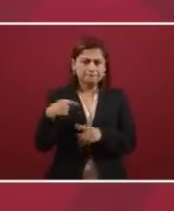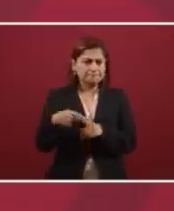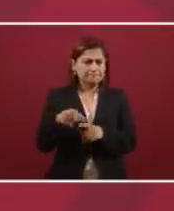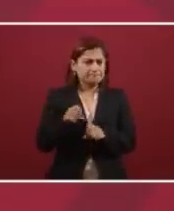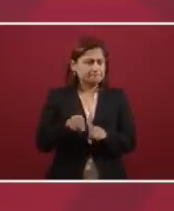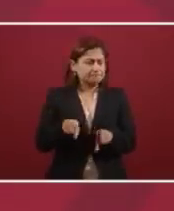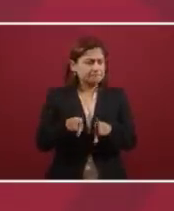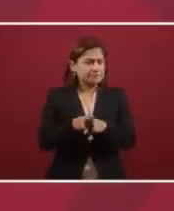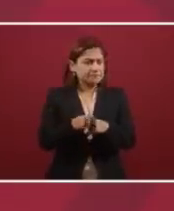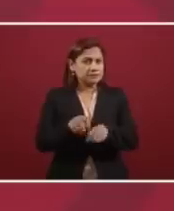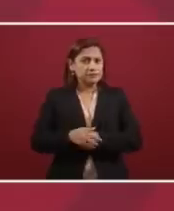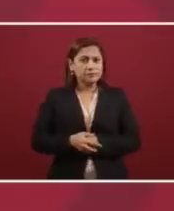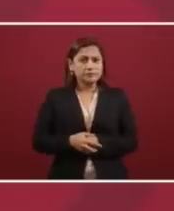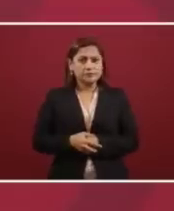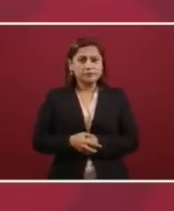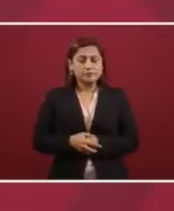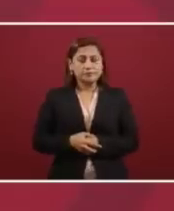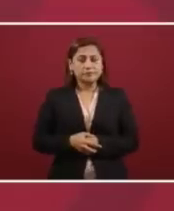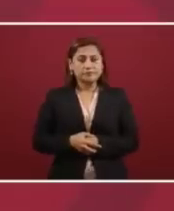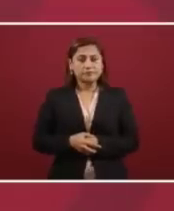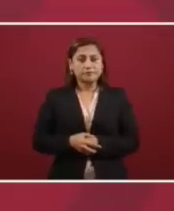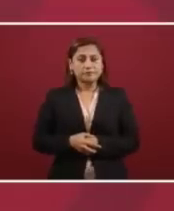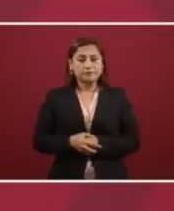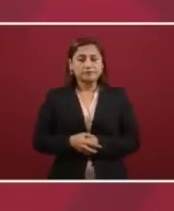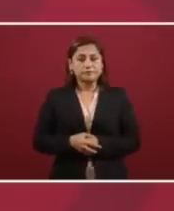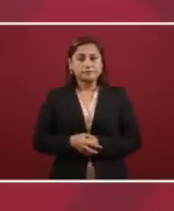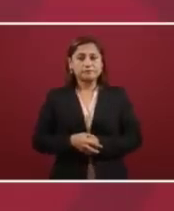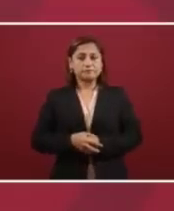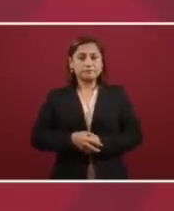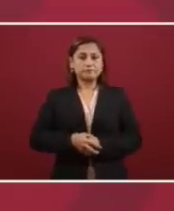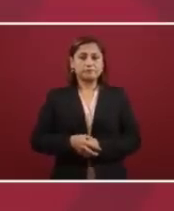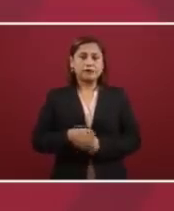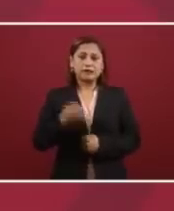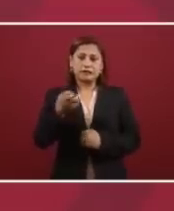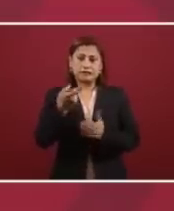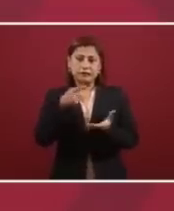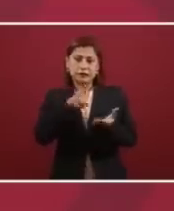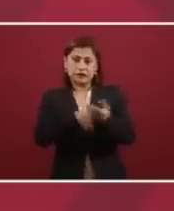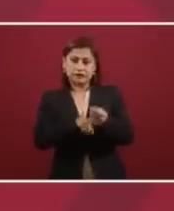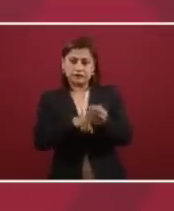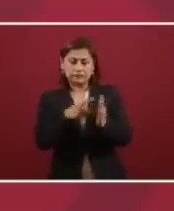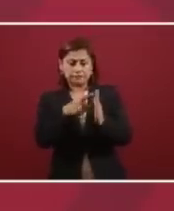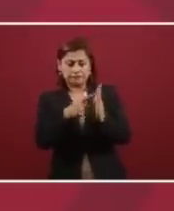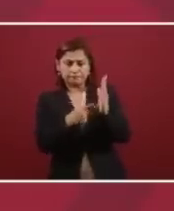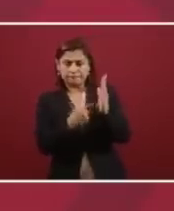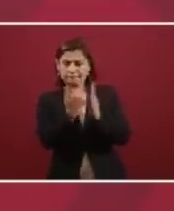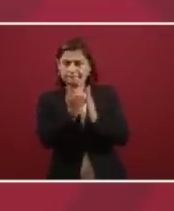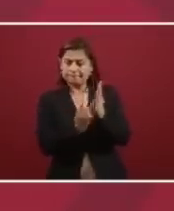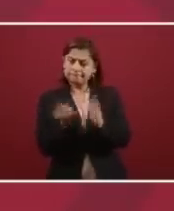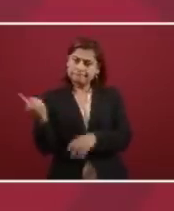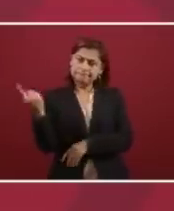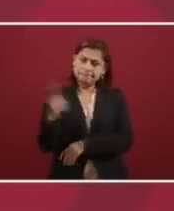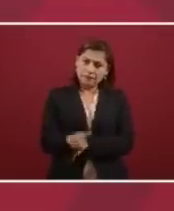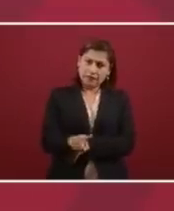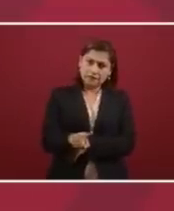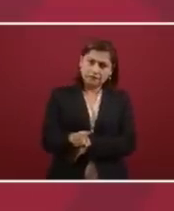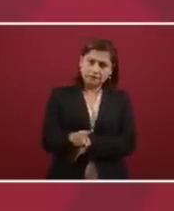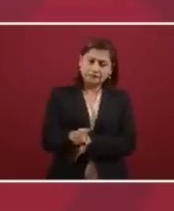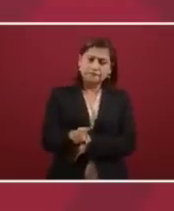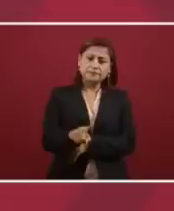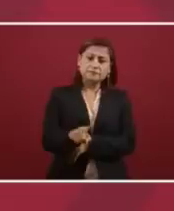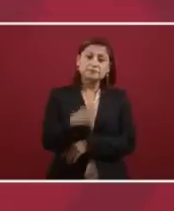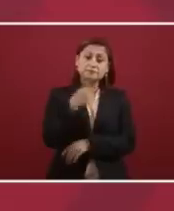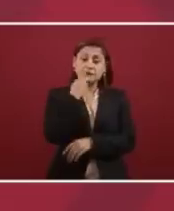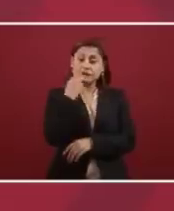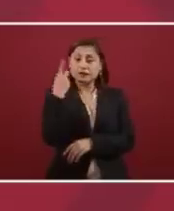es parte d los mandamientos no hacer daño en